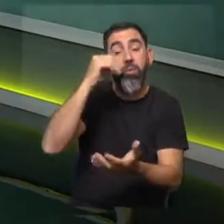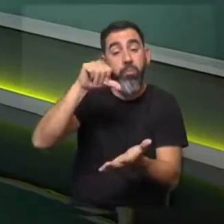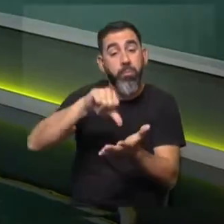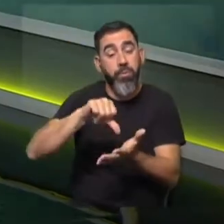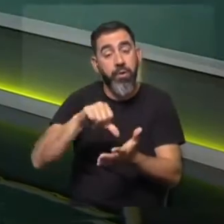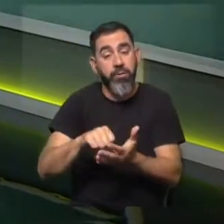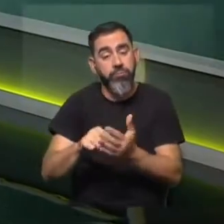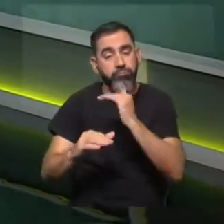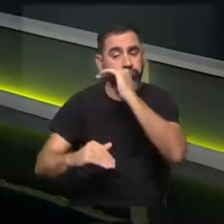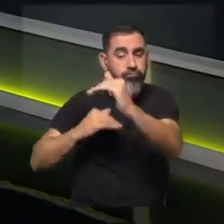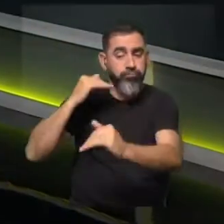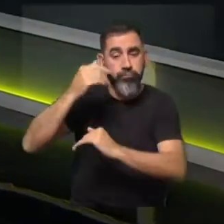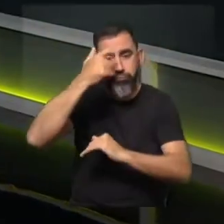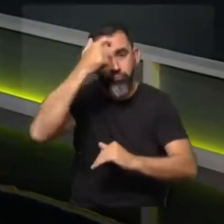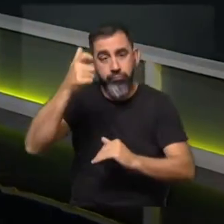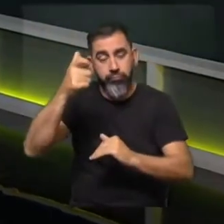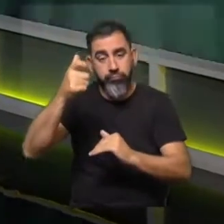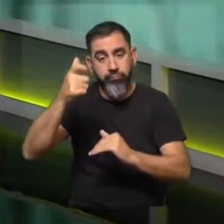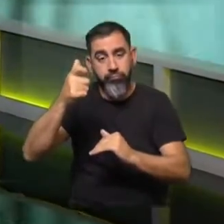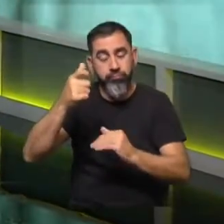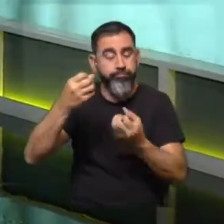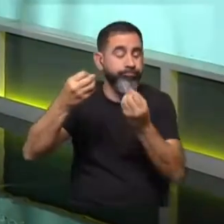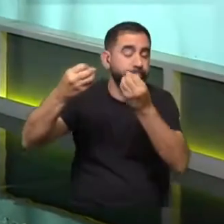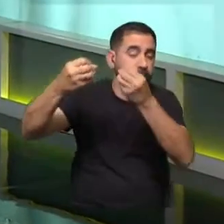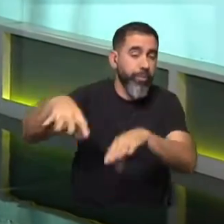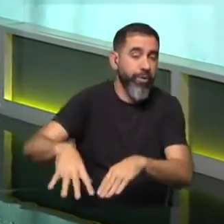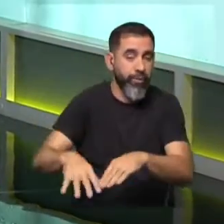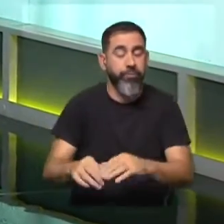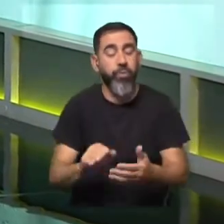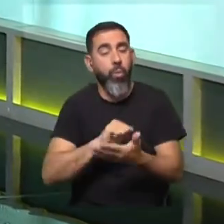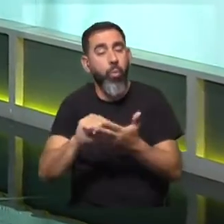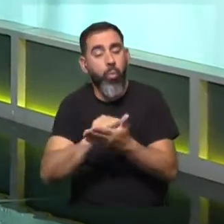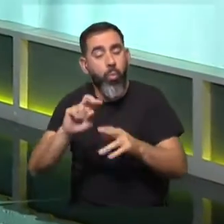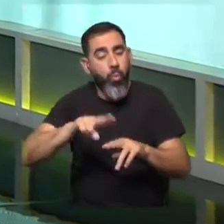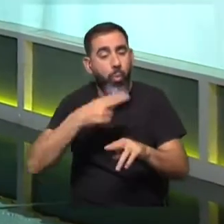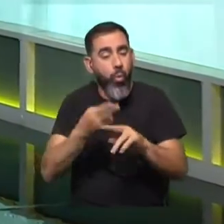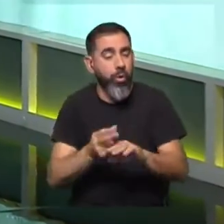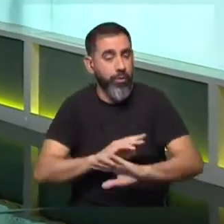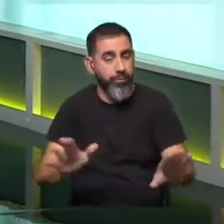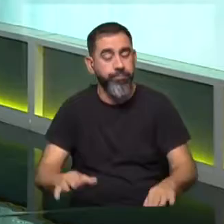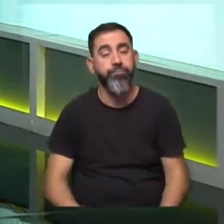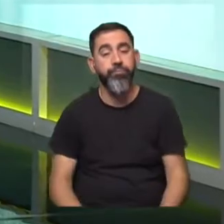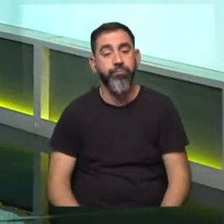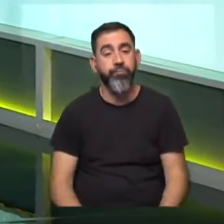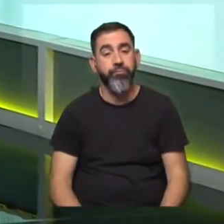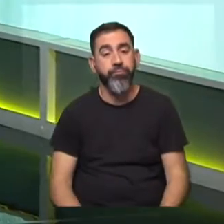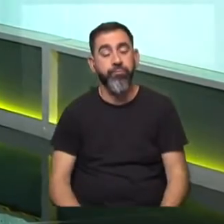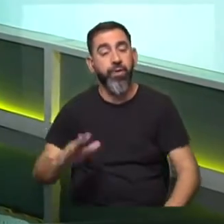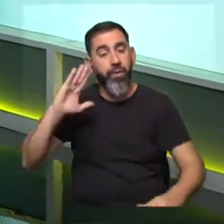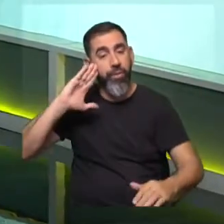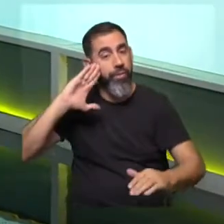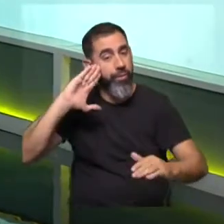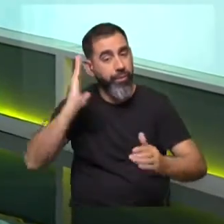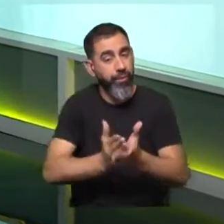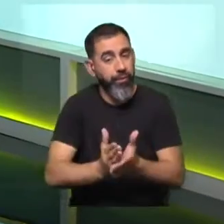tenía un desarrollo científico que se desperdició, se reseteó, volvió casi a cero. Pasó una dictadura tremenda